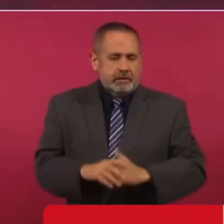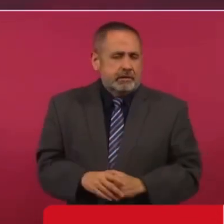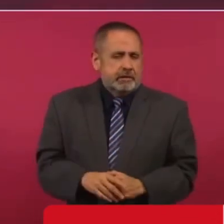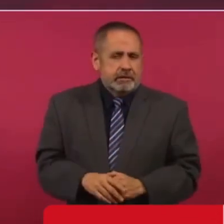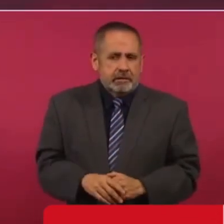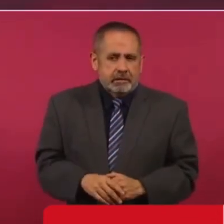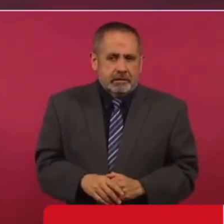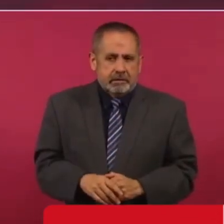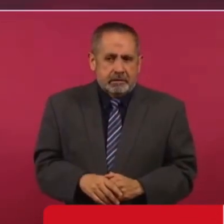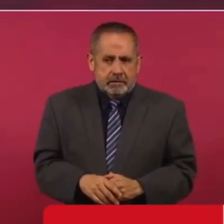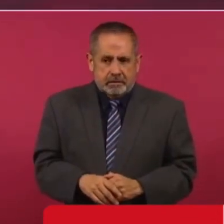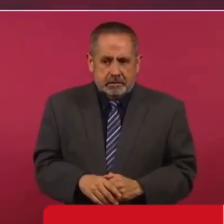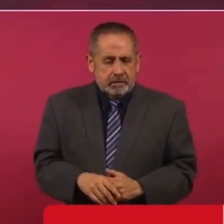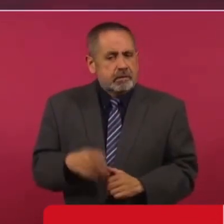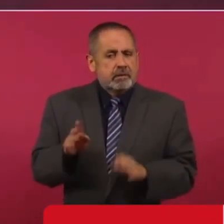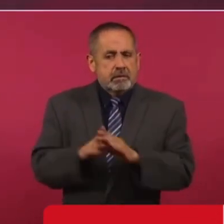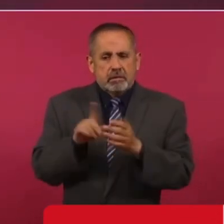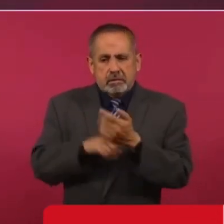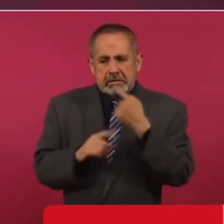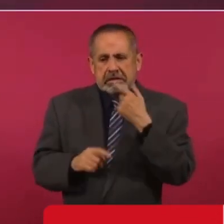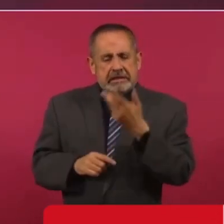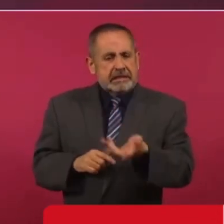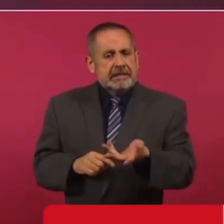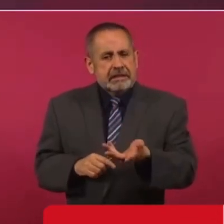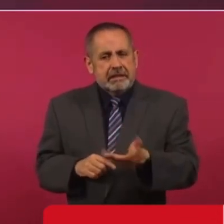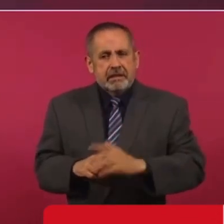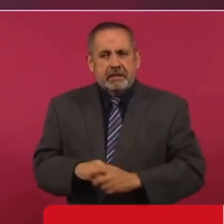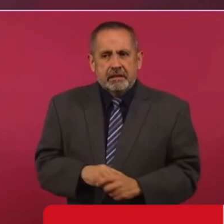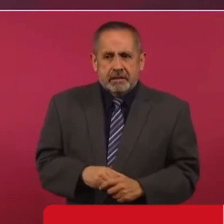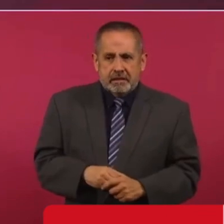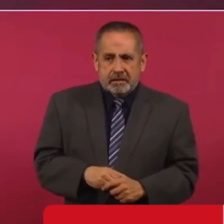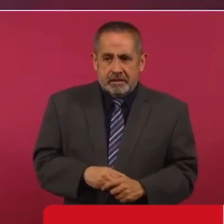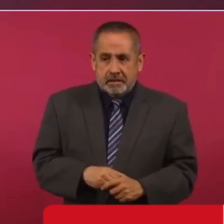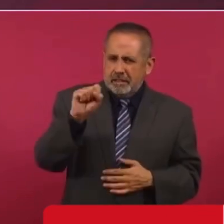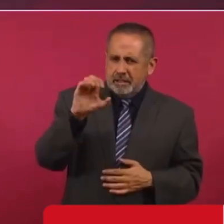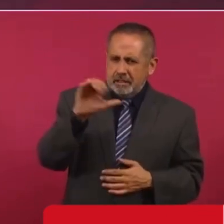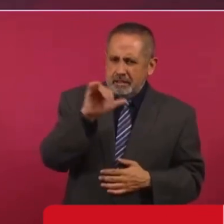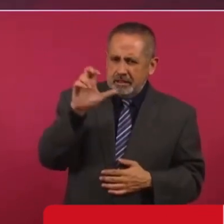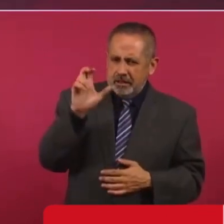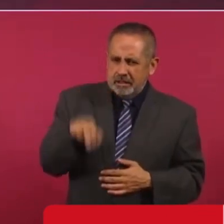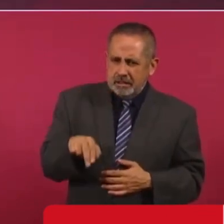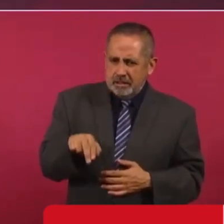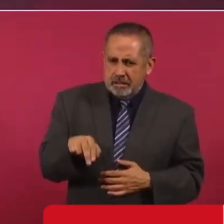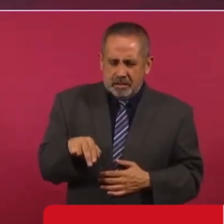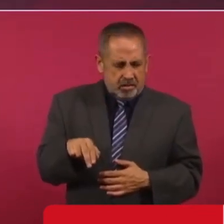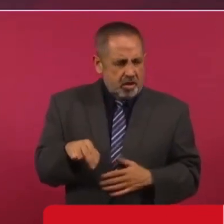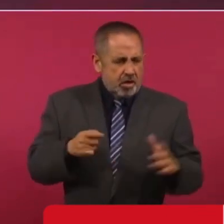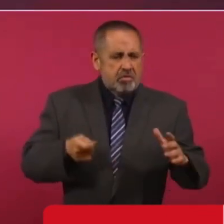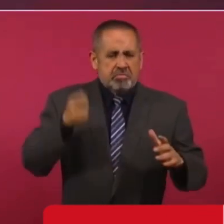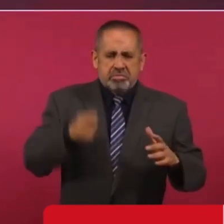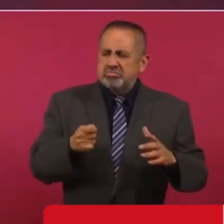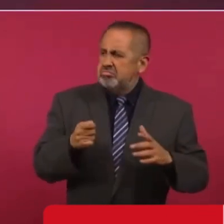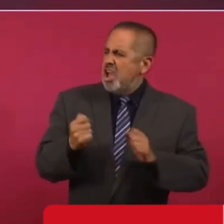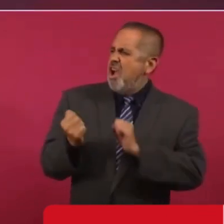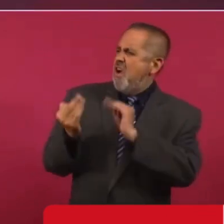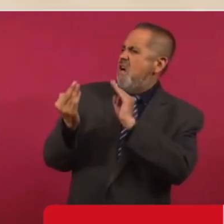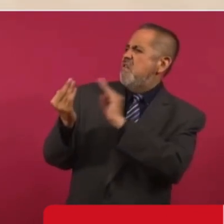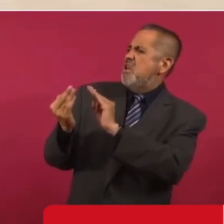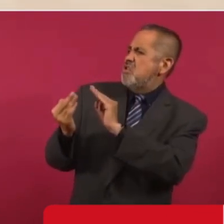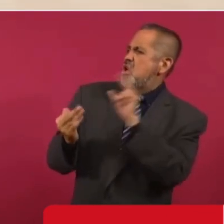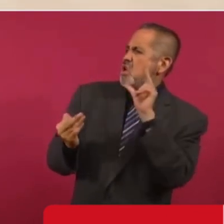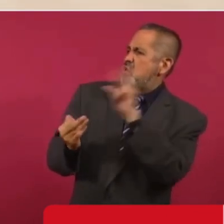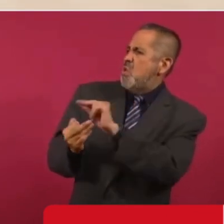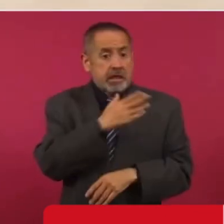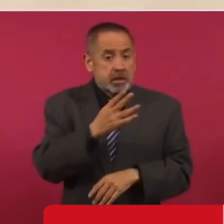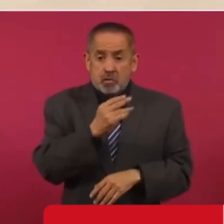¿Cuándo se había visto de que la Corte se le enfrentara y